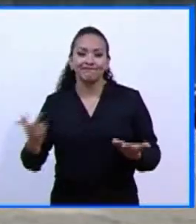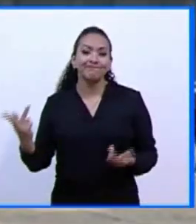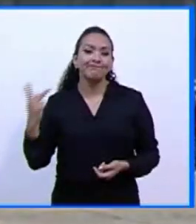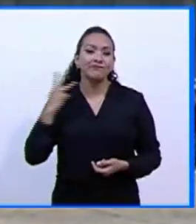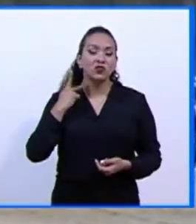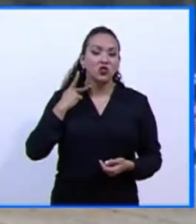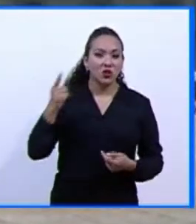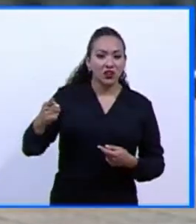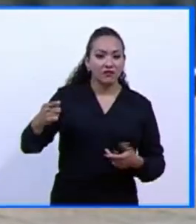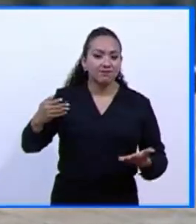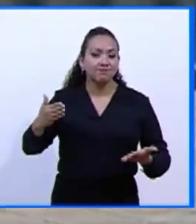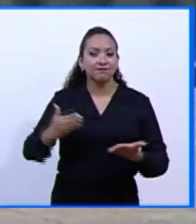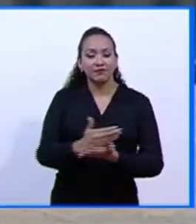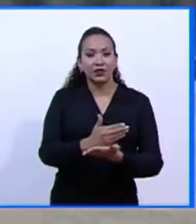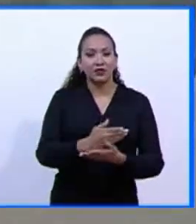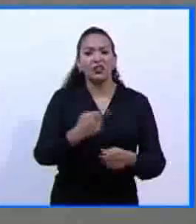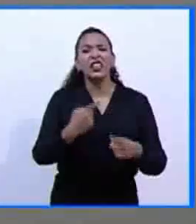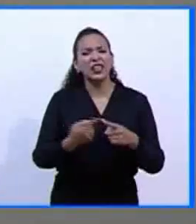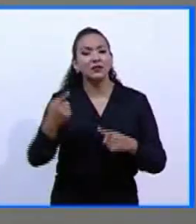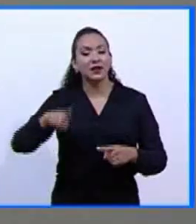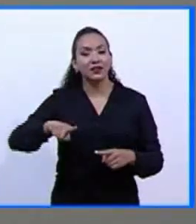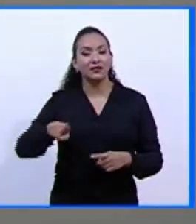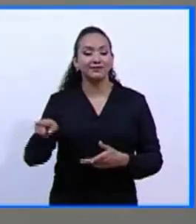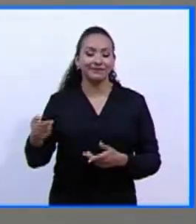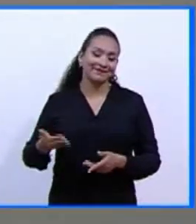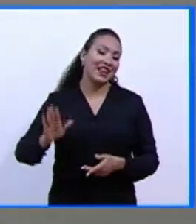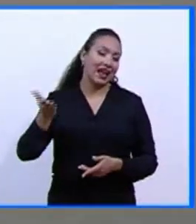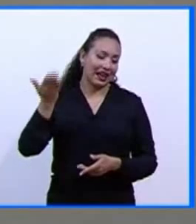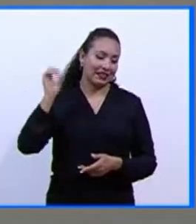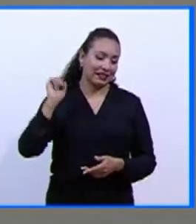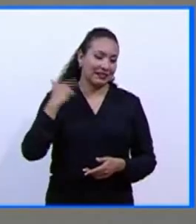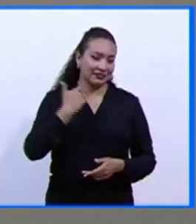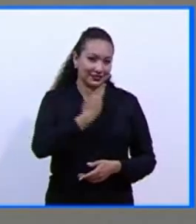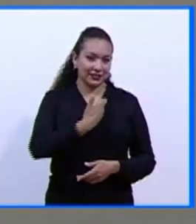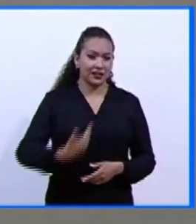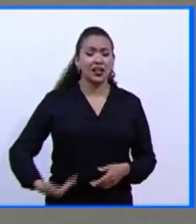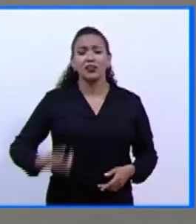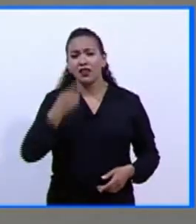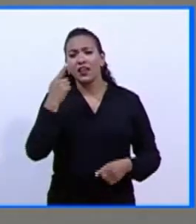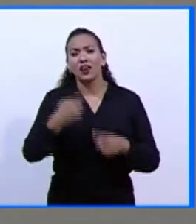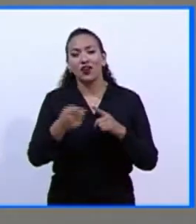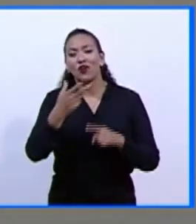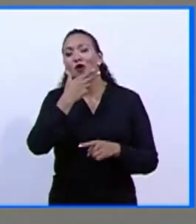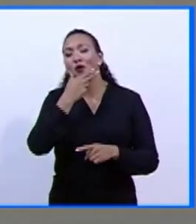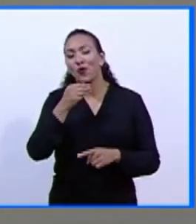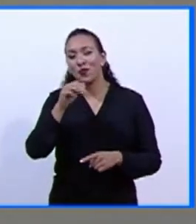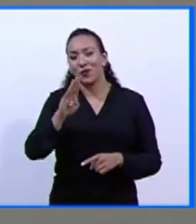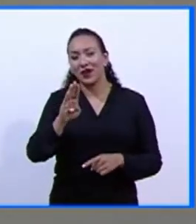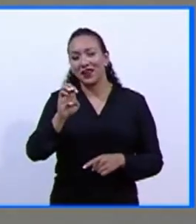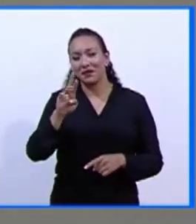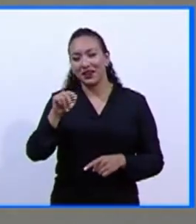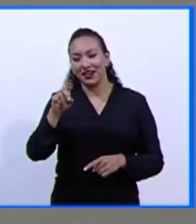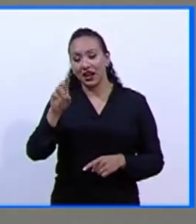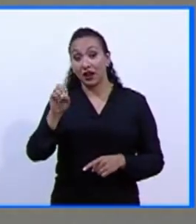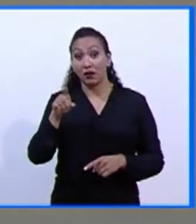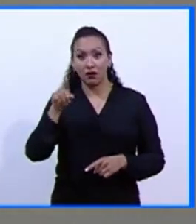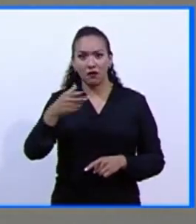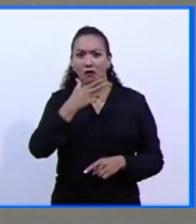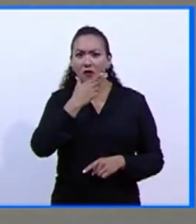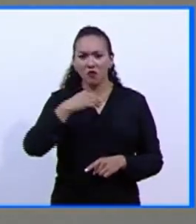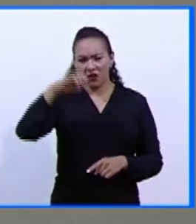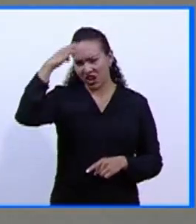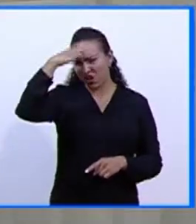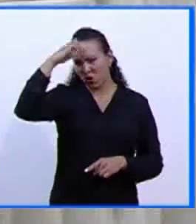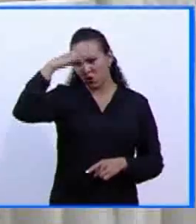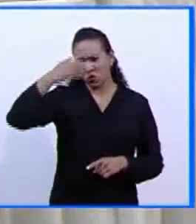titular del Ejecutivo Federal. Así lo expresó el diplomático mexicano Bernardo Sepúlveda Amor, quien es reconocido por haber sido juez